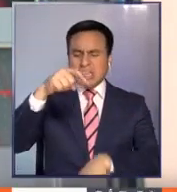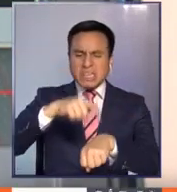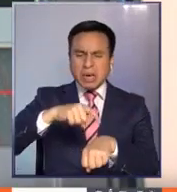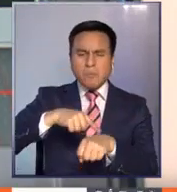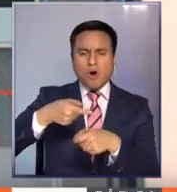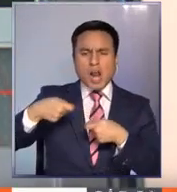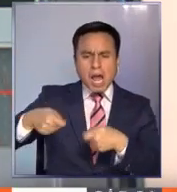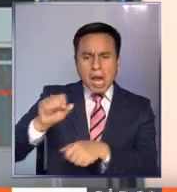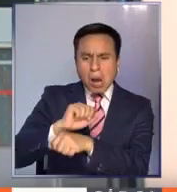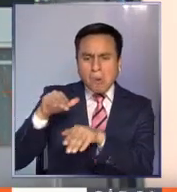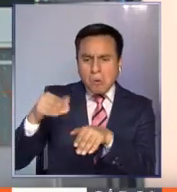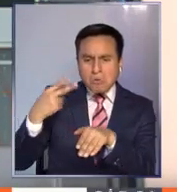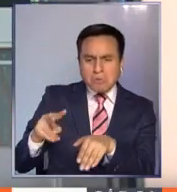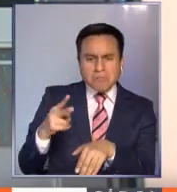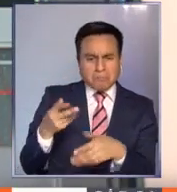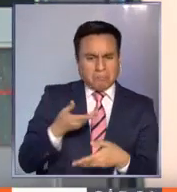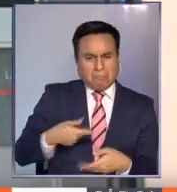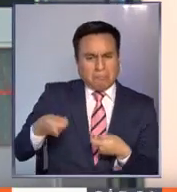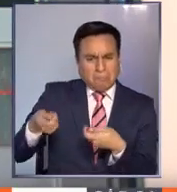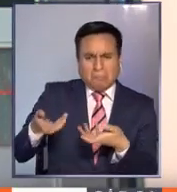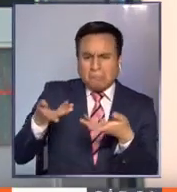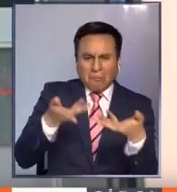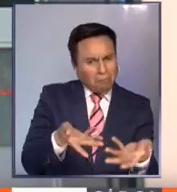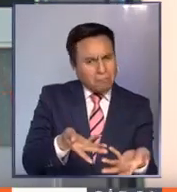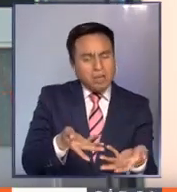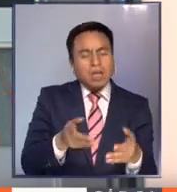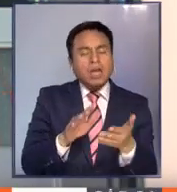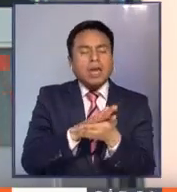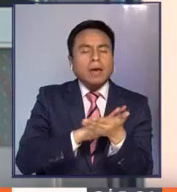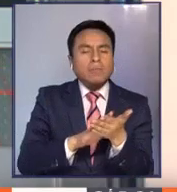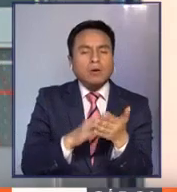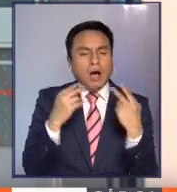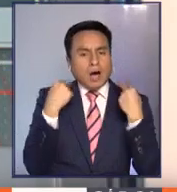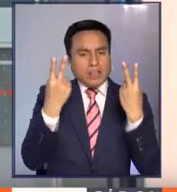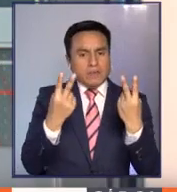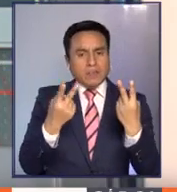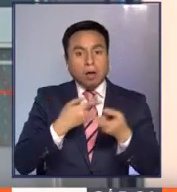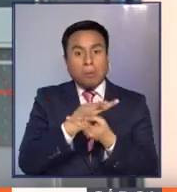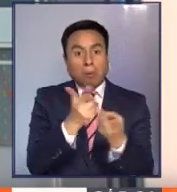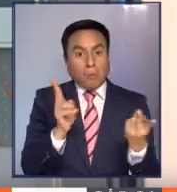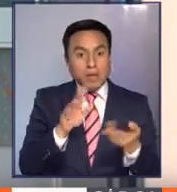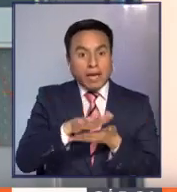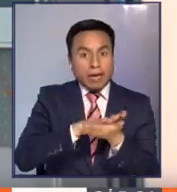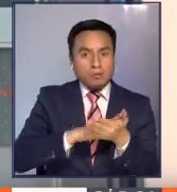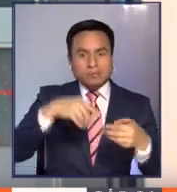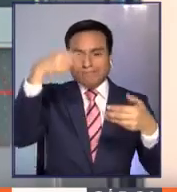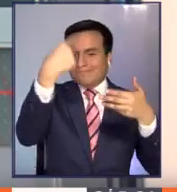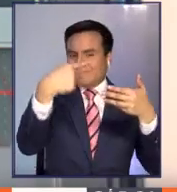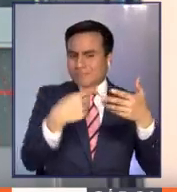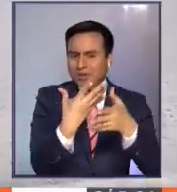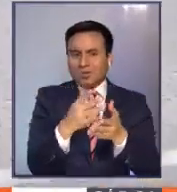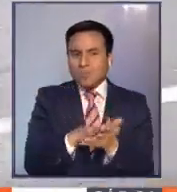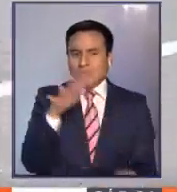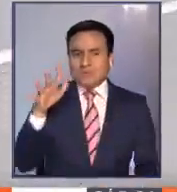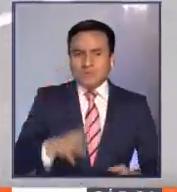de recursos. En todo caso, ejemplo de propuestas atrevidas y públicas, hay muchas.